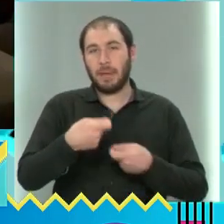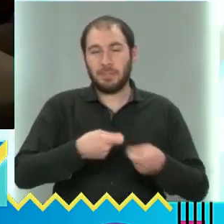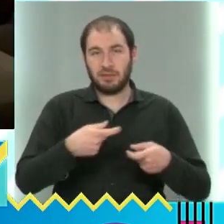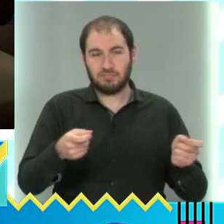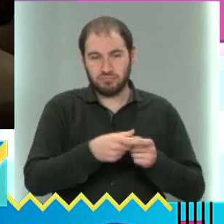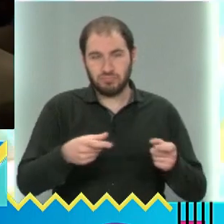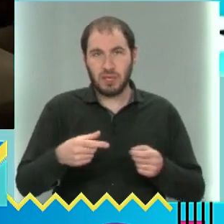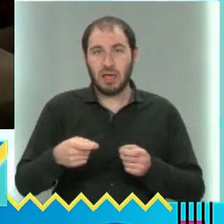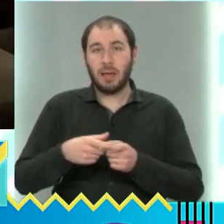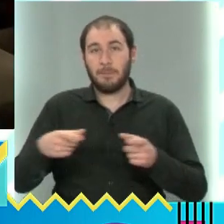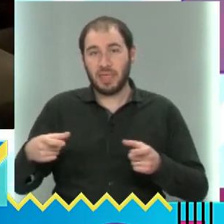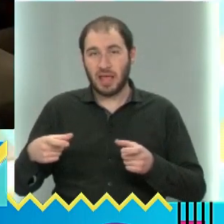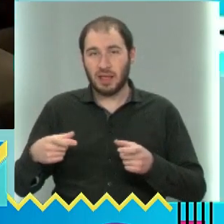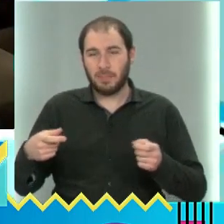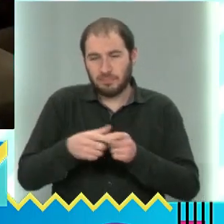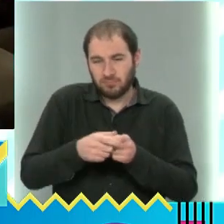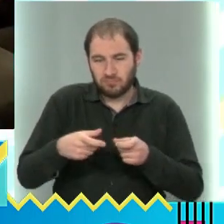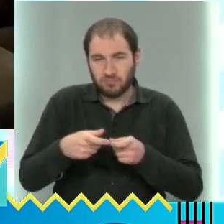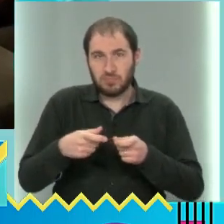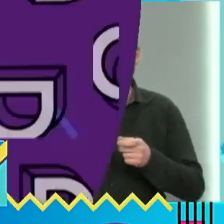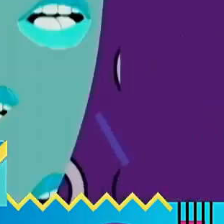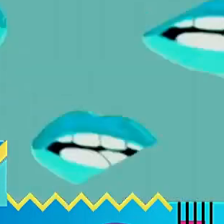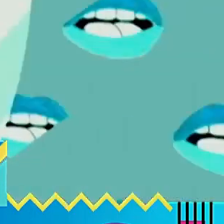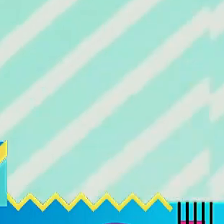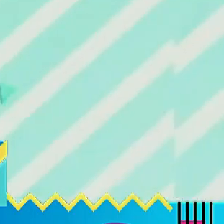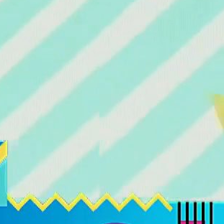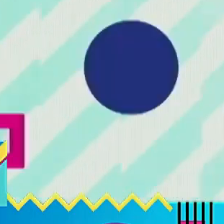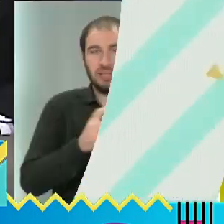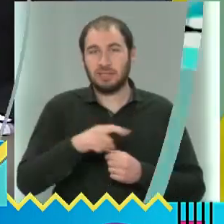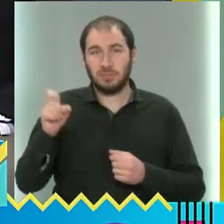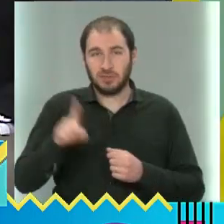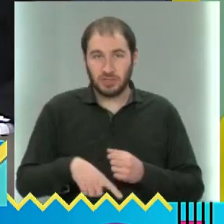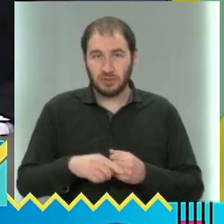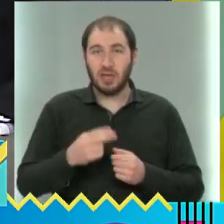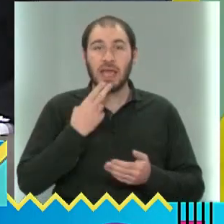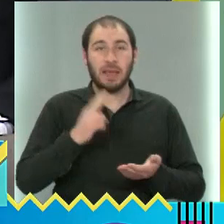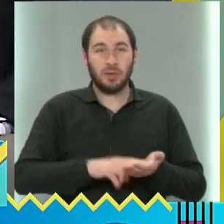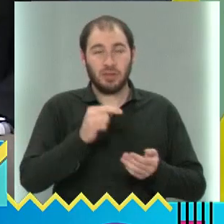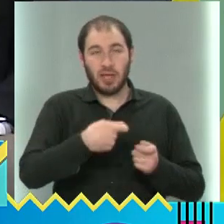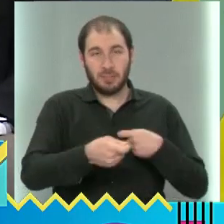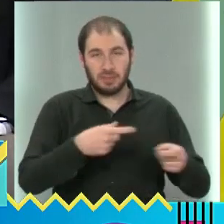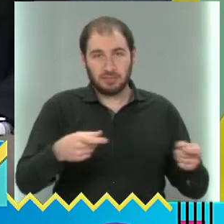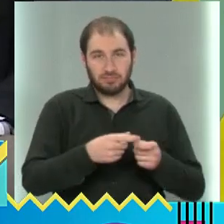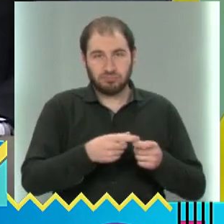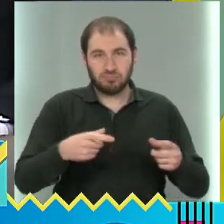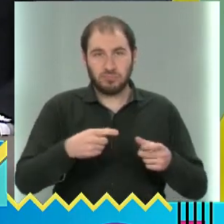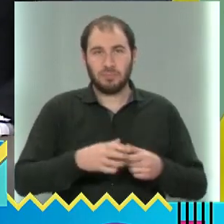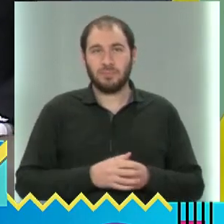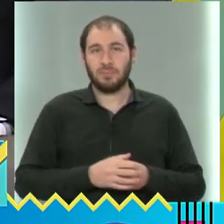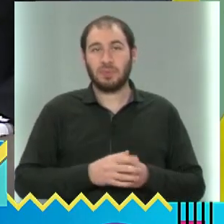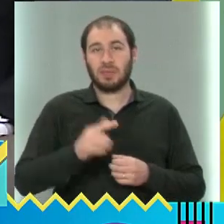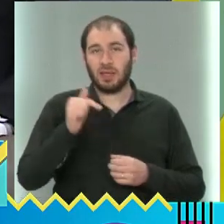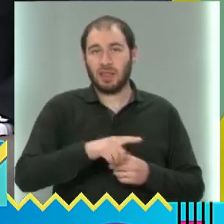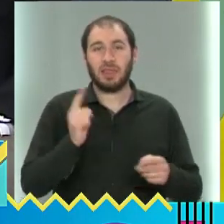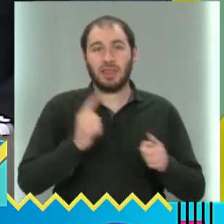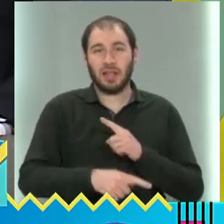Las medianas las micro y pequeñas lo toman al 100%, así que directamente ese impuesto para las micro y pequeñas empresas está